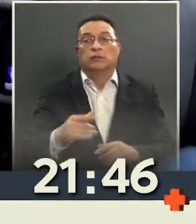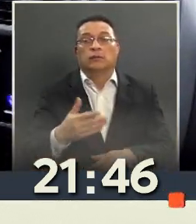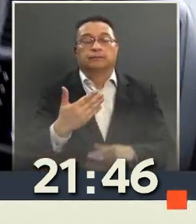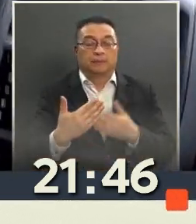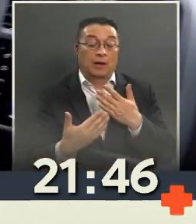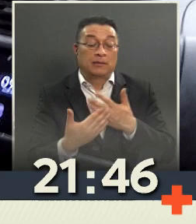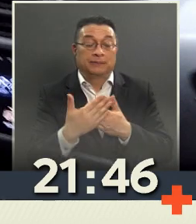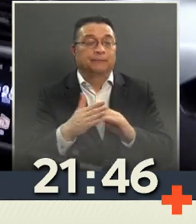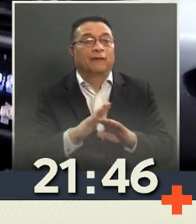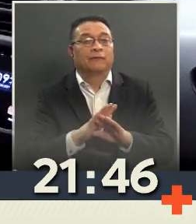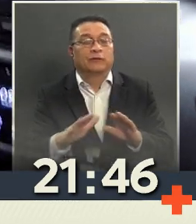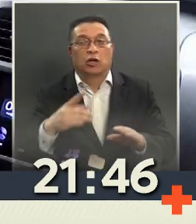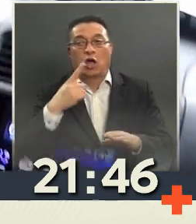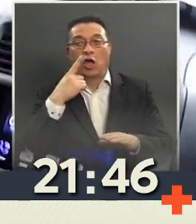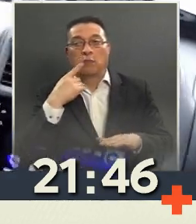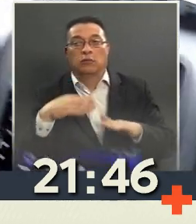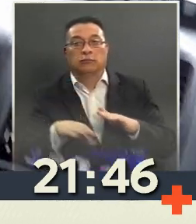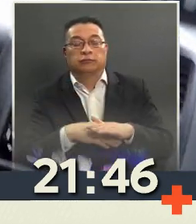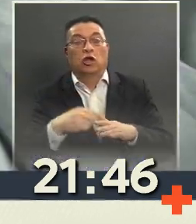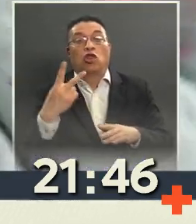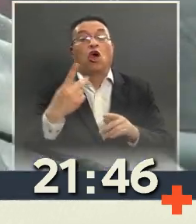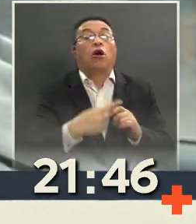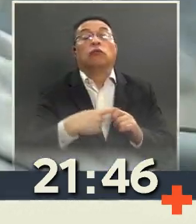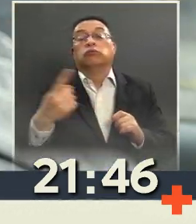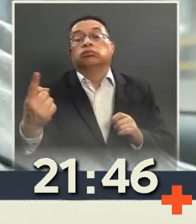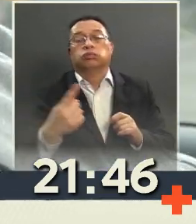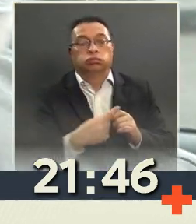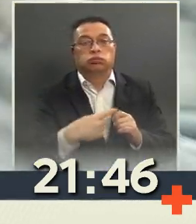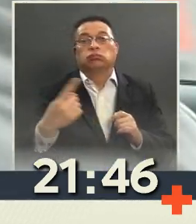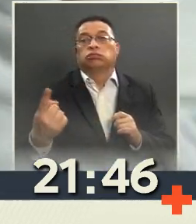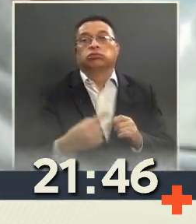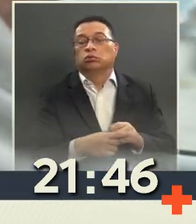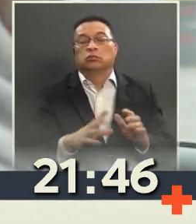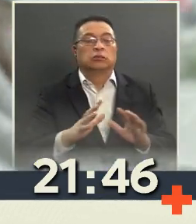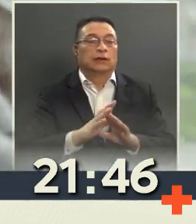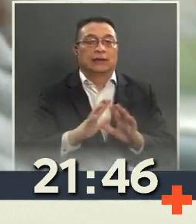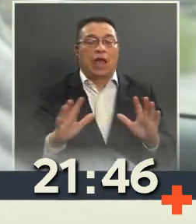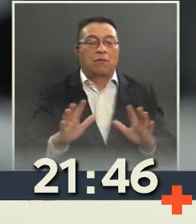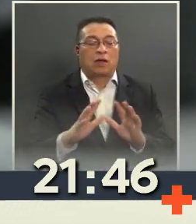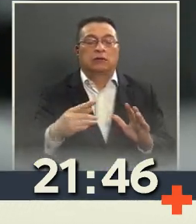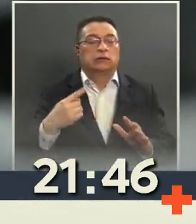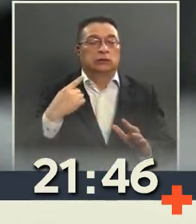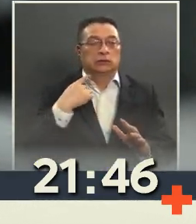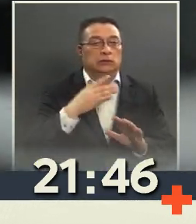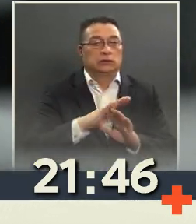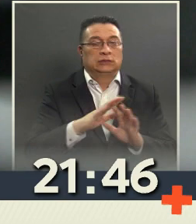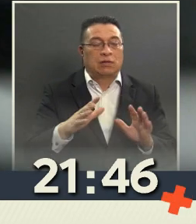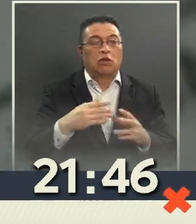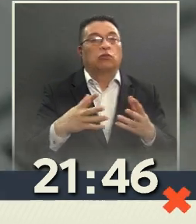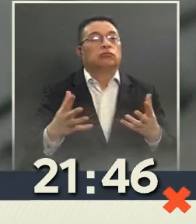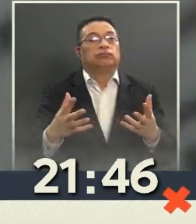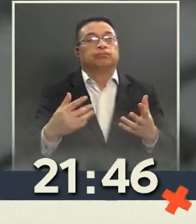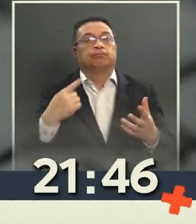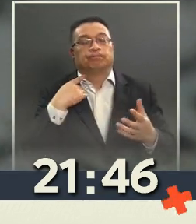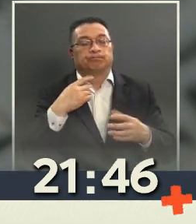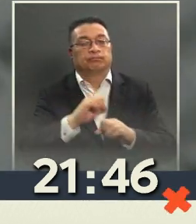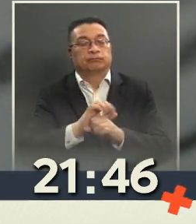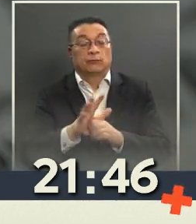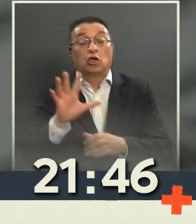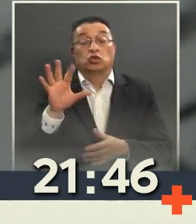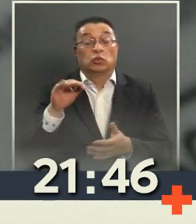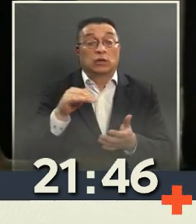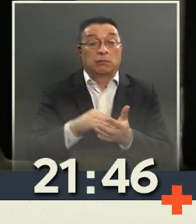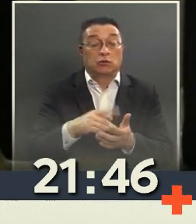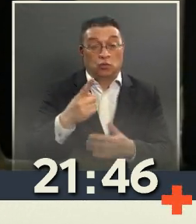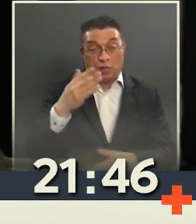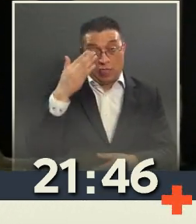para Héctor. No hace más de dos carreras porque es un rubro que ha estado fuertemente golpeado por la pandemia. Los 50.000 pesos diarios con